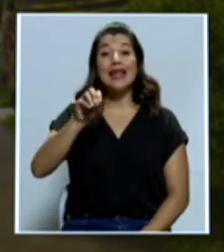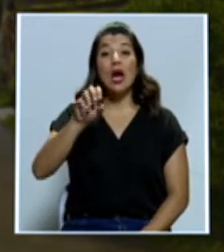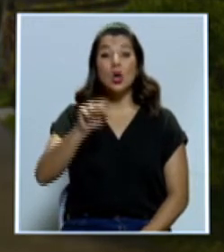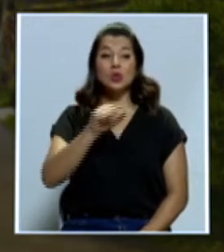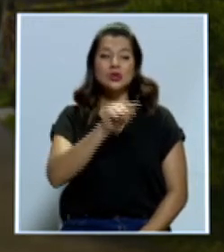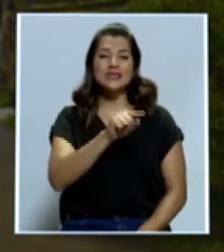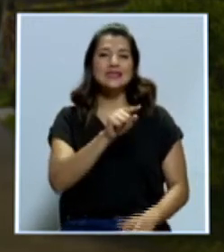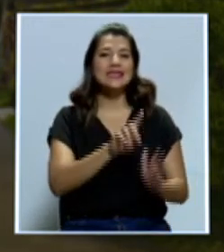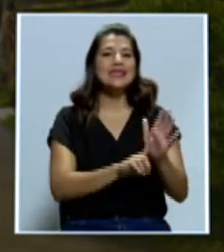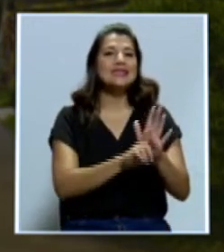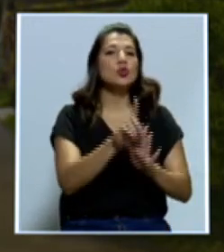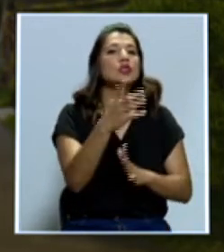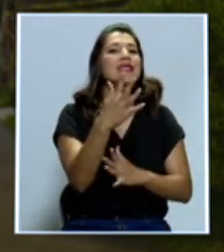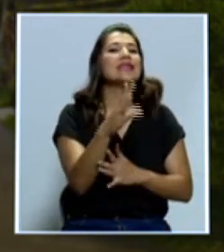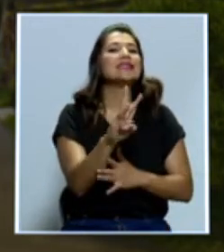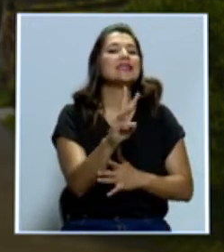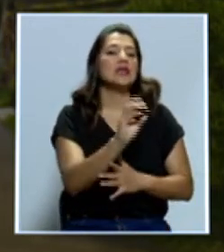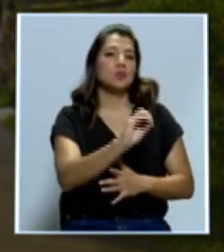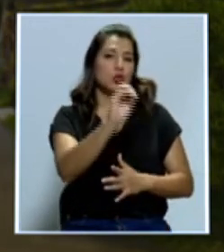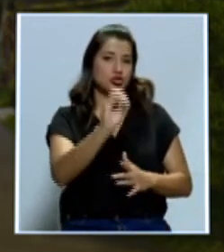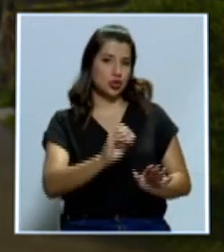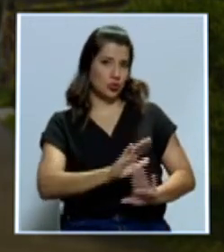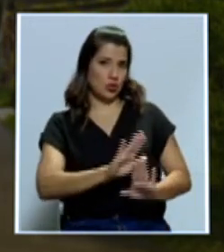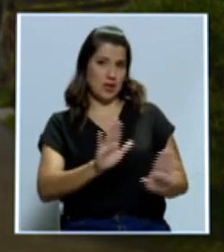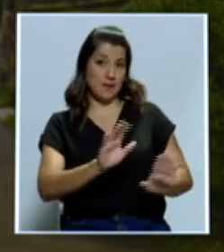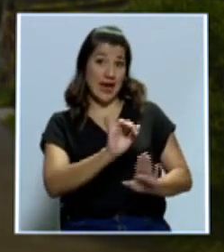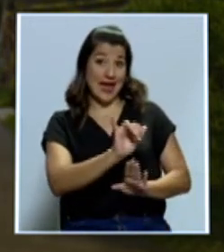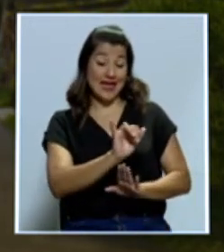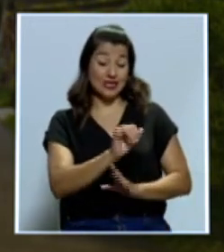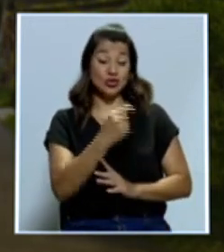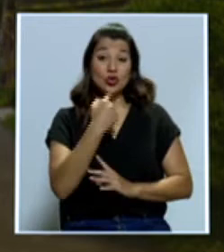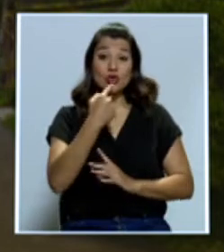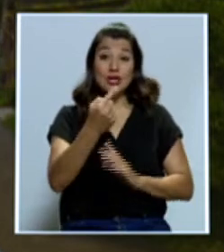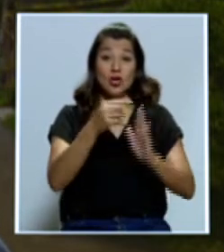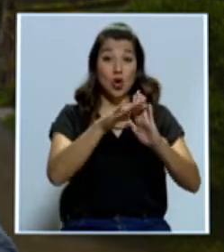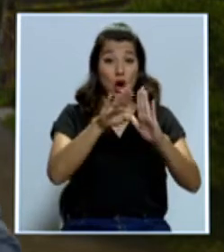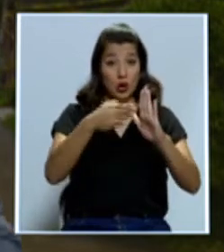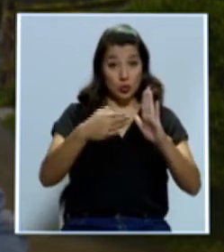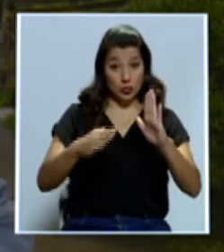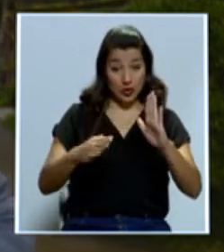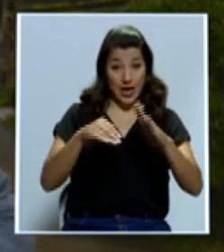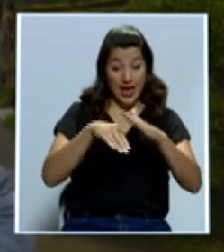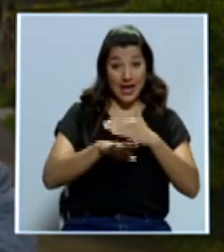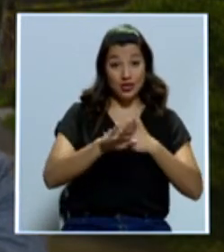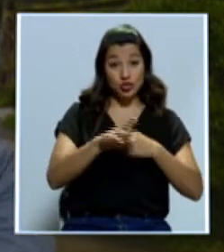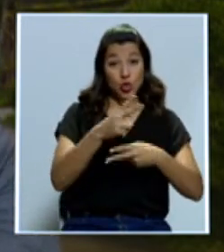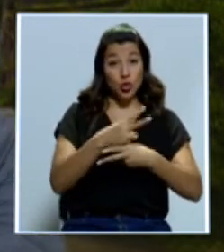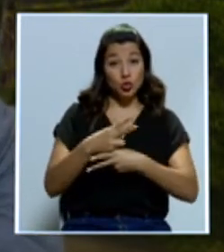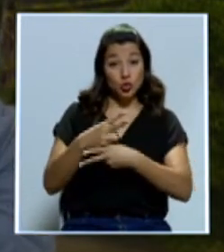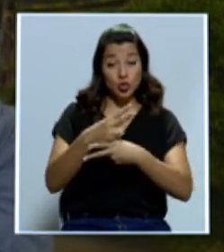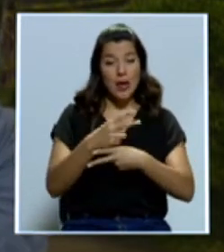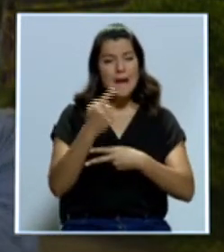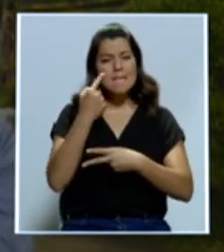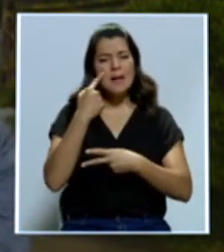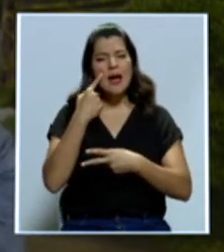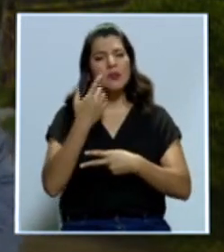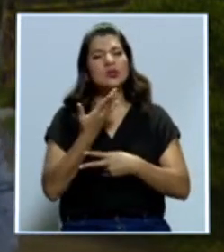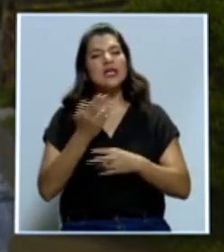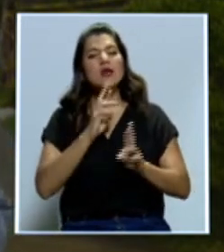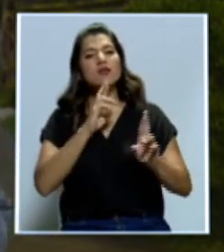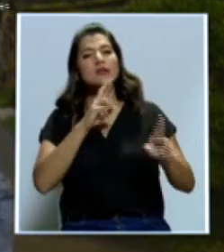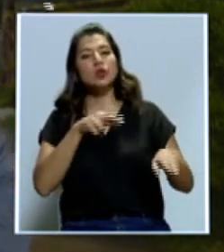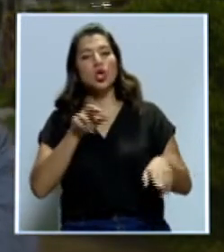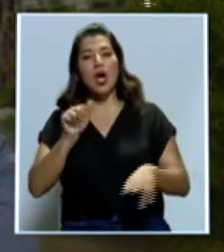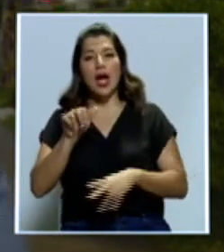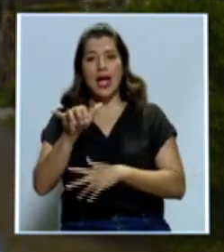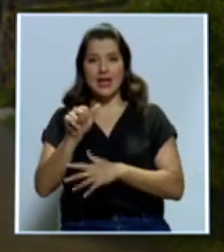parte de lo que determinó la Contraloría en esta auditoría. Veamos lo que dijo el AIA esta tarde a raíz de este informe de